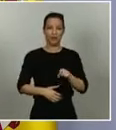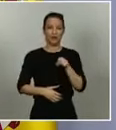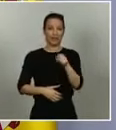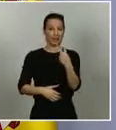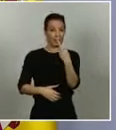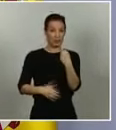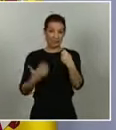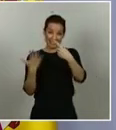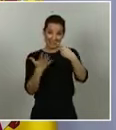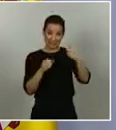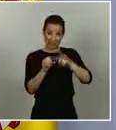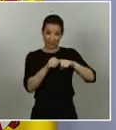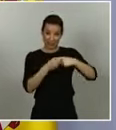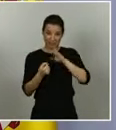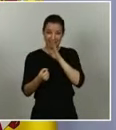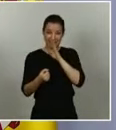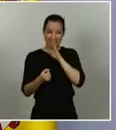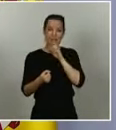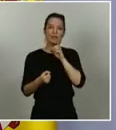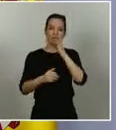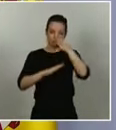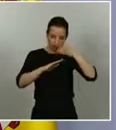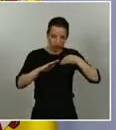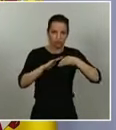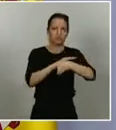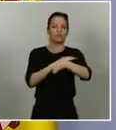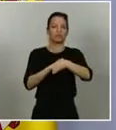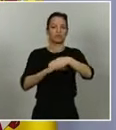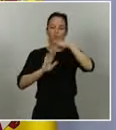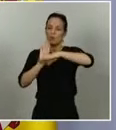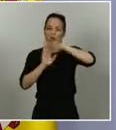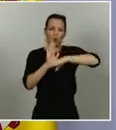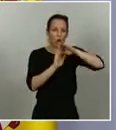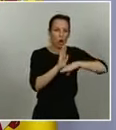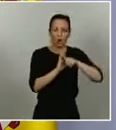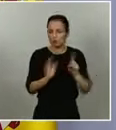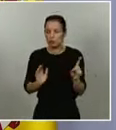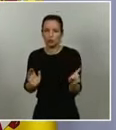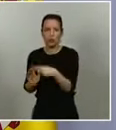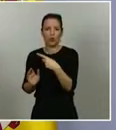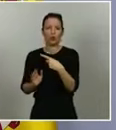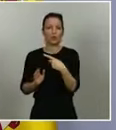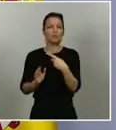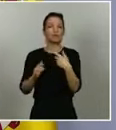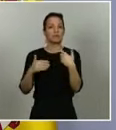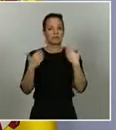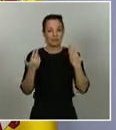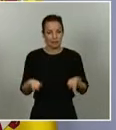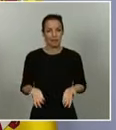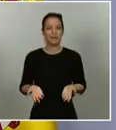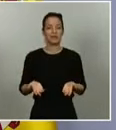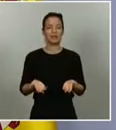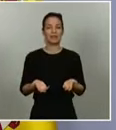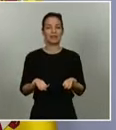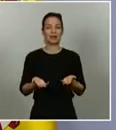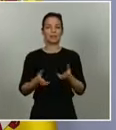2.600 participantes han tenido acceso a todos los protocolos, y no solo a los protocolos, sino también a